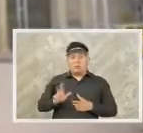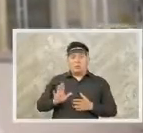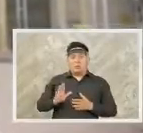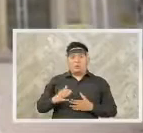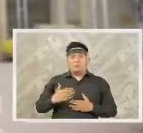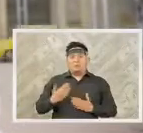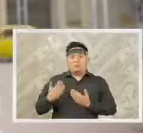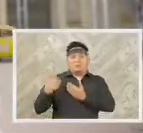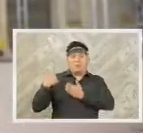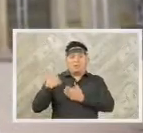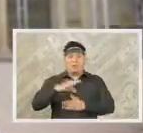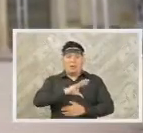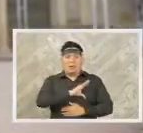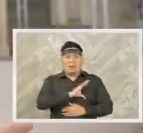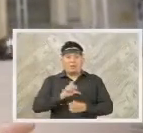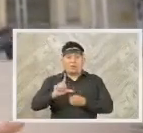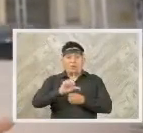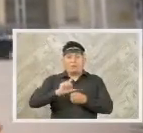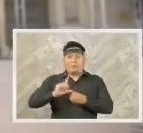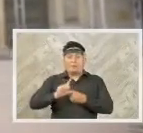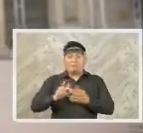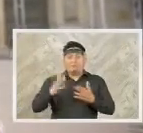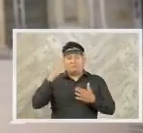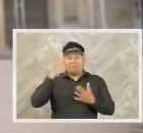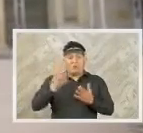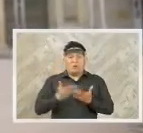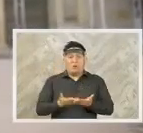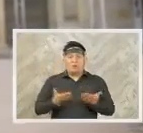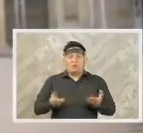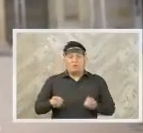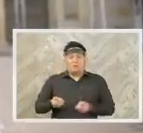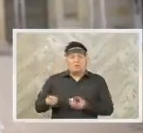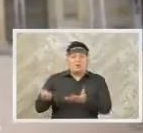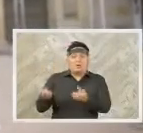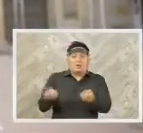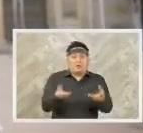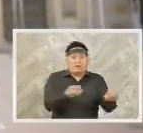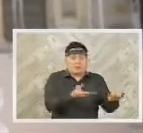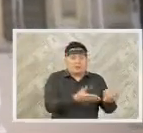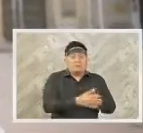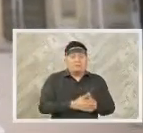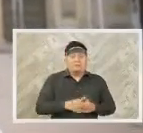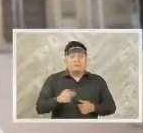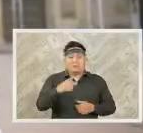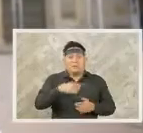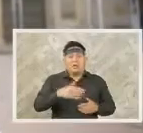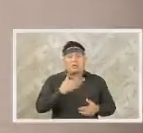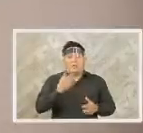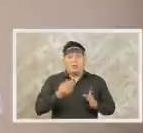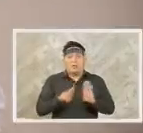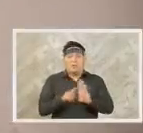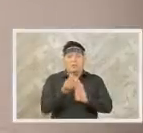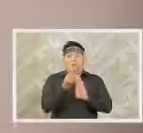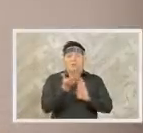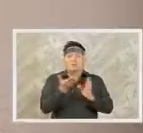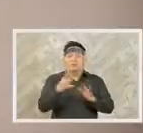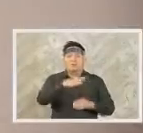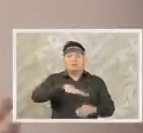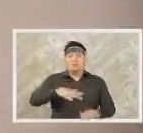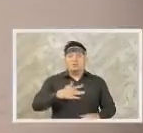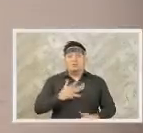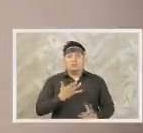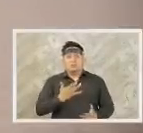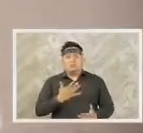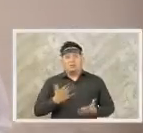los bienes o servicios que le va a entregar a la ciudadanía y con ellos mejorar el bienestar social de todos nosotros. Una vez el plan